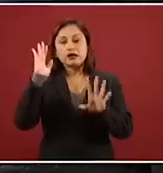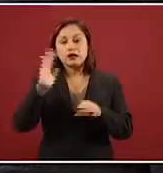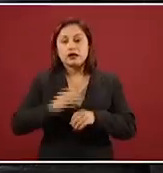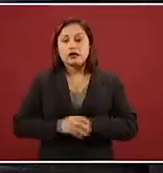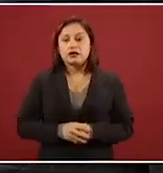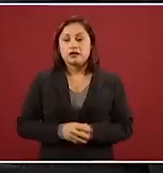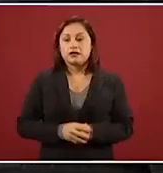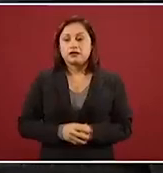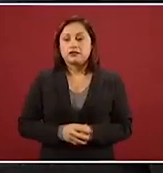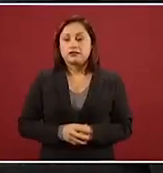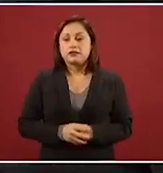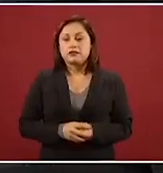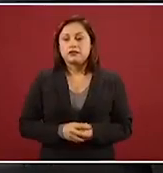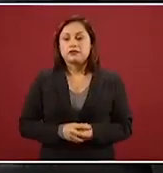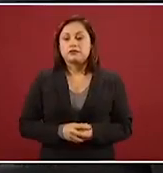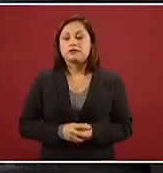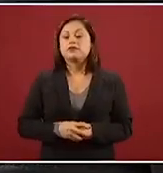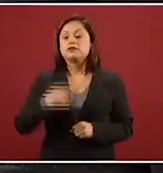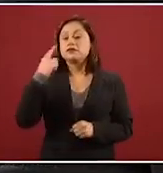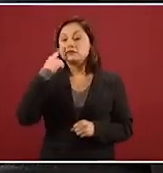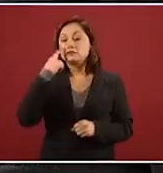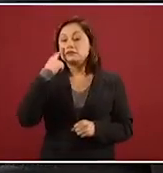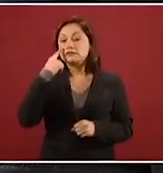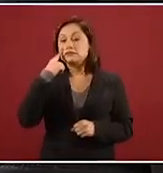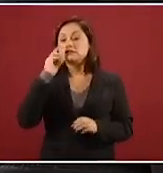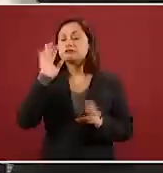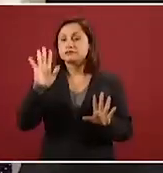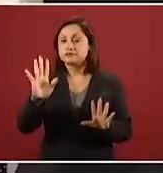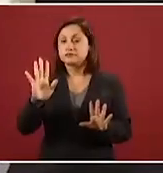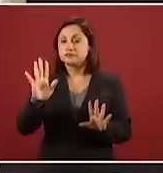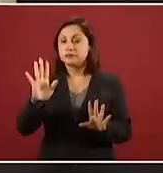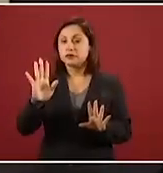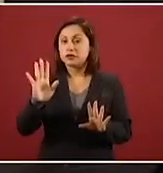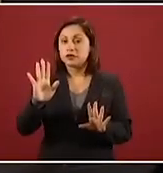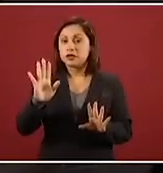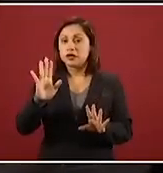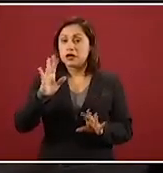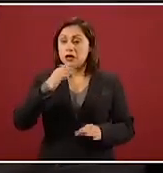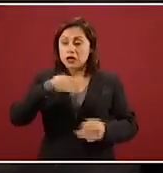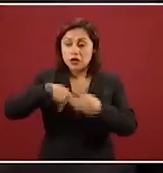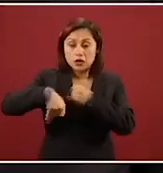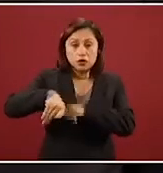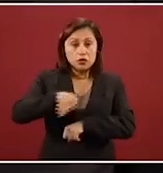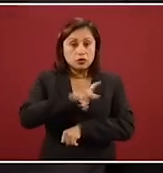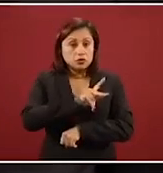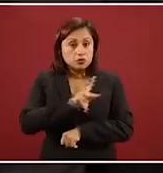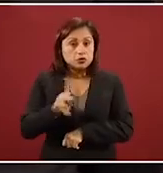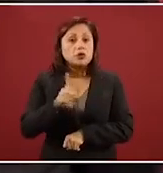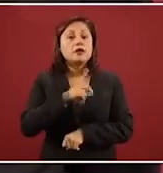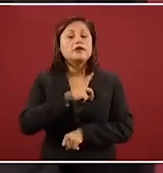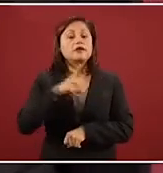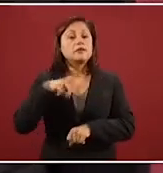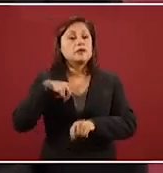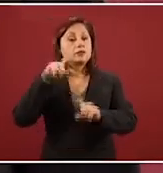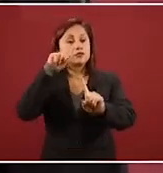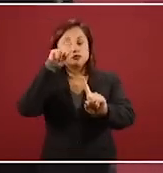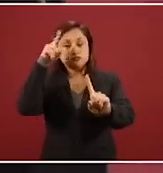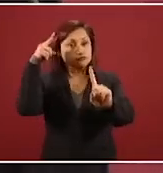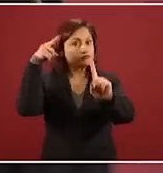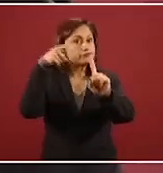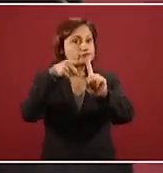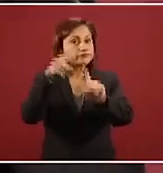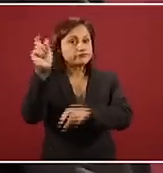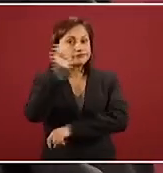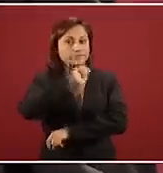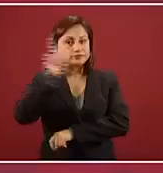que tenemos que ser muy objetivos, muy profesionales. Si hay